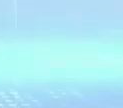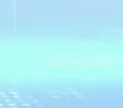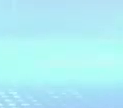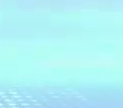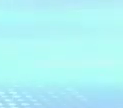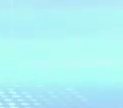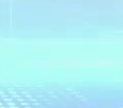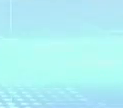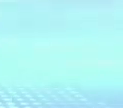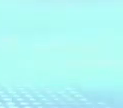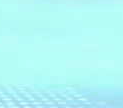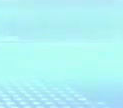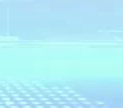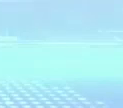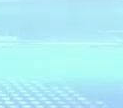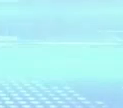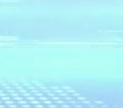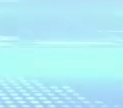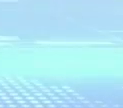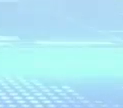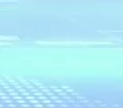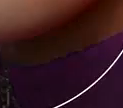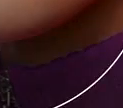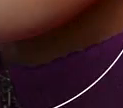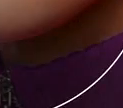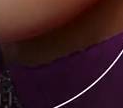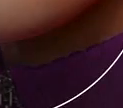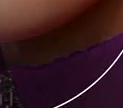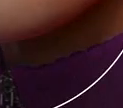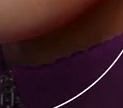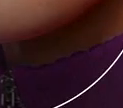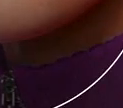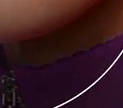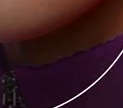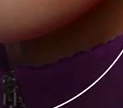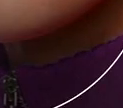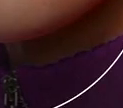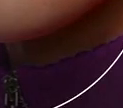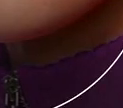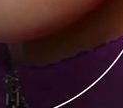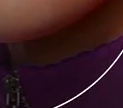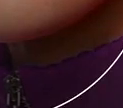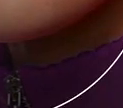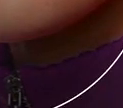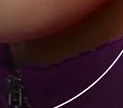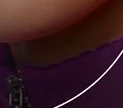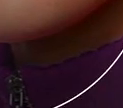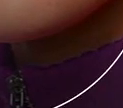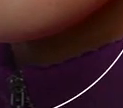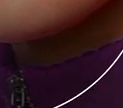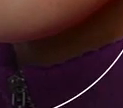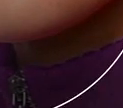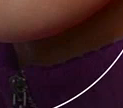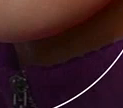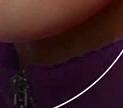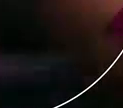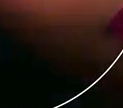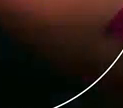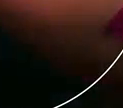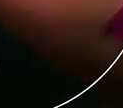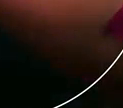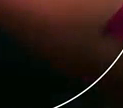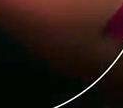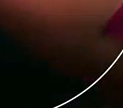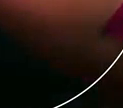Emprendedores, llegó a ustedes gracias al auspicio de... Comienza tu propio negocio independiente, Avon. Con crédito y con